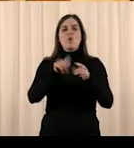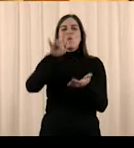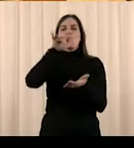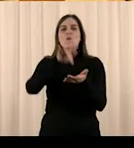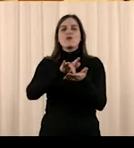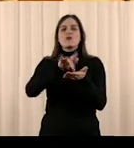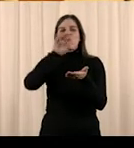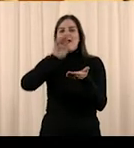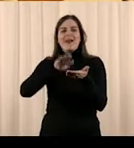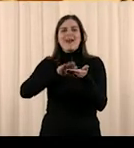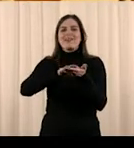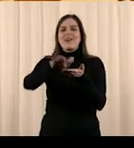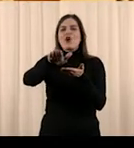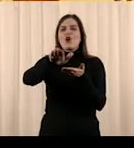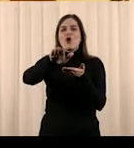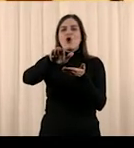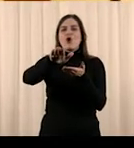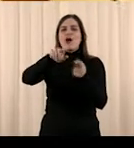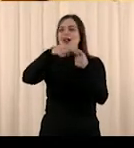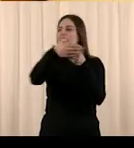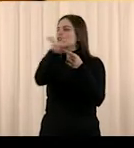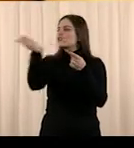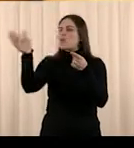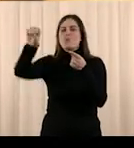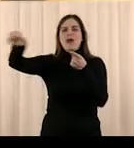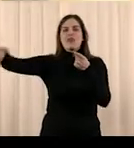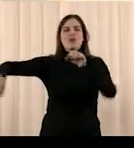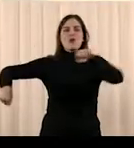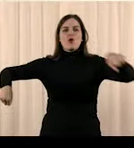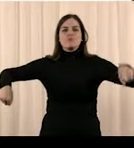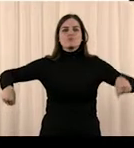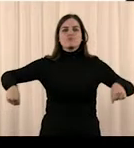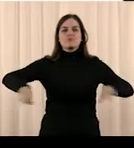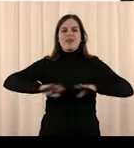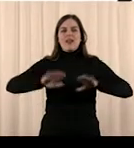más. You have to be in touch